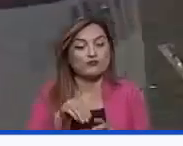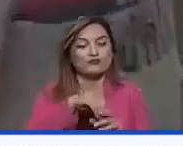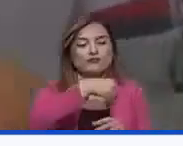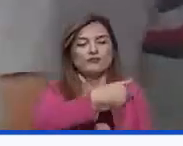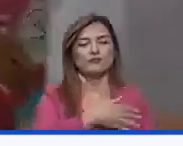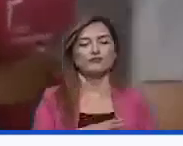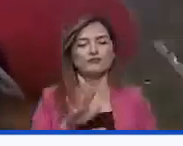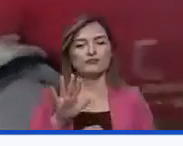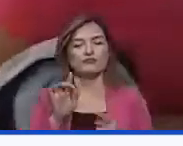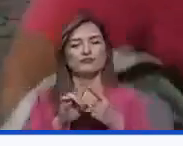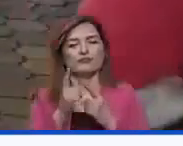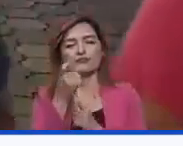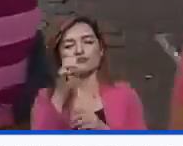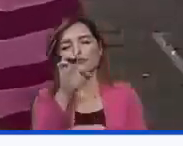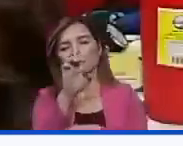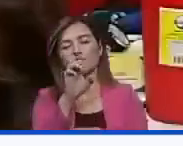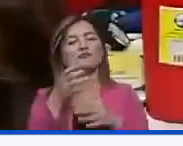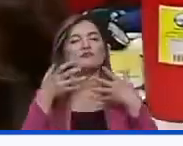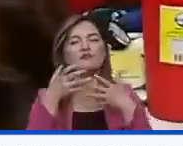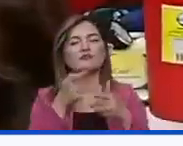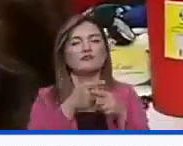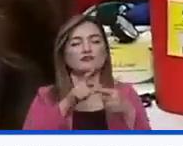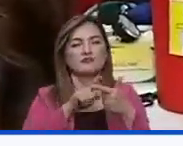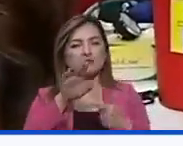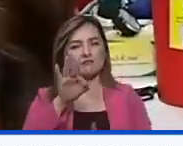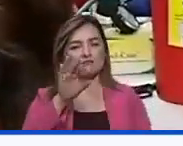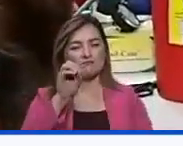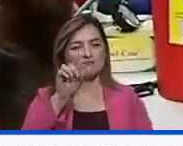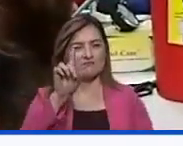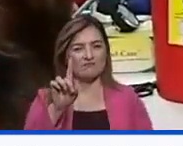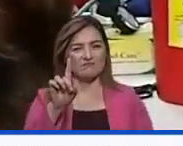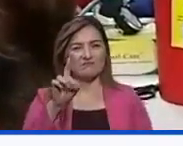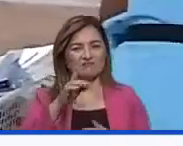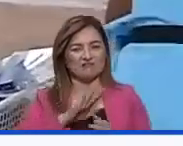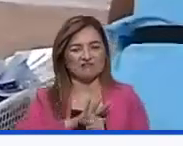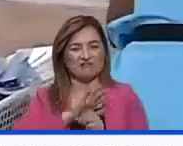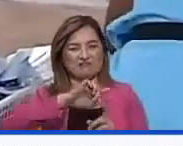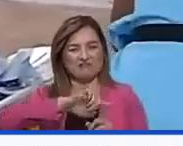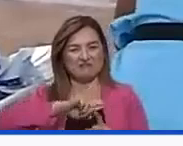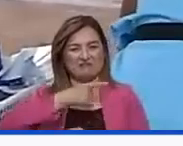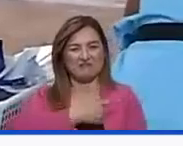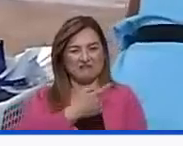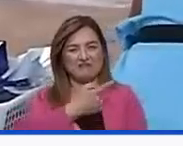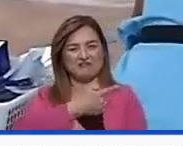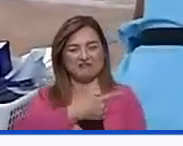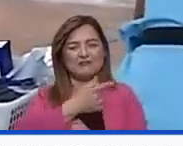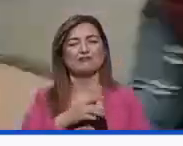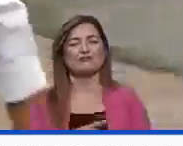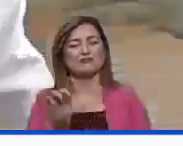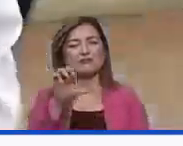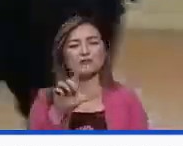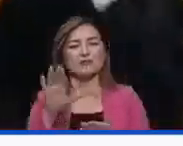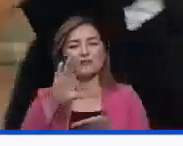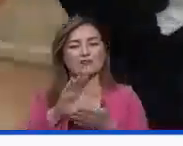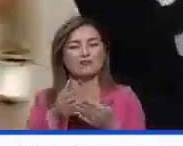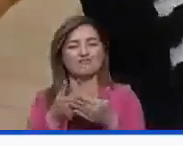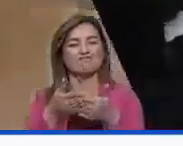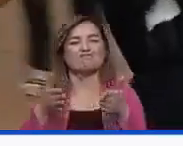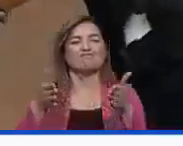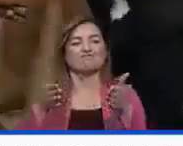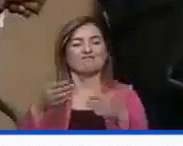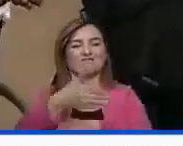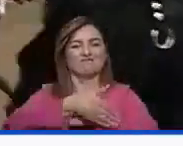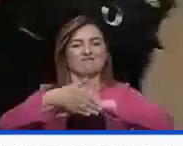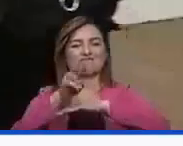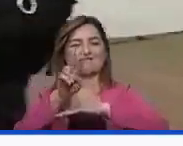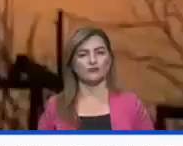al 11 de enero en Guayaquil se registraron un promedio de 901 casos por día. A partir de lunes, se abrirá un punto más de vacunación en Guayaquil, en la